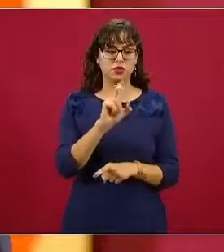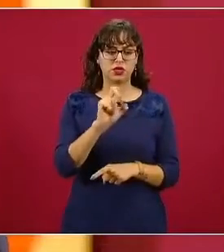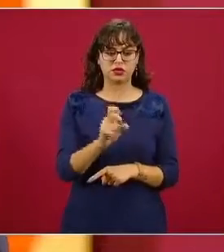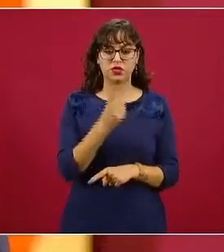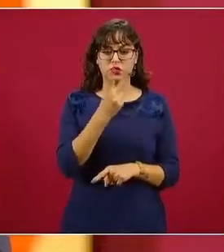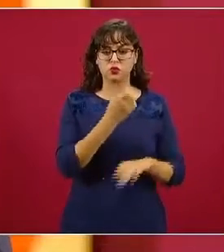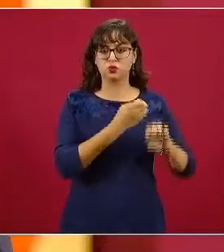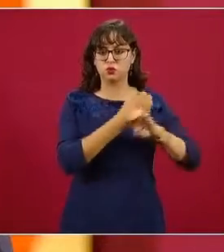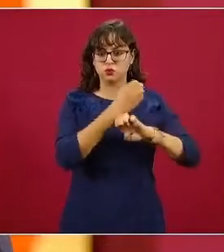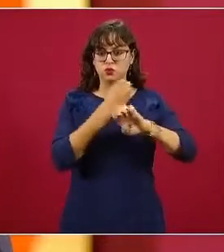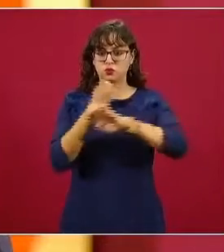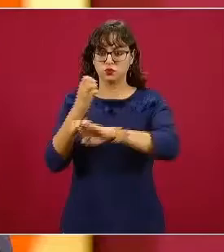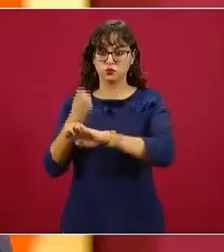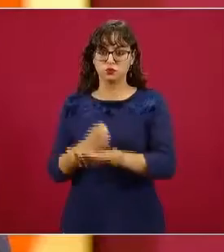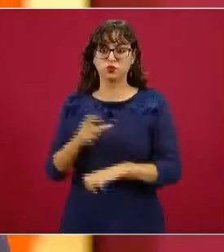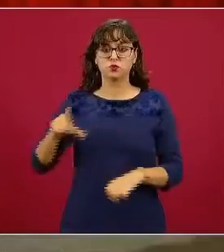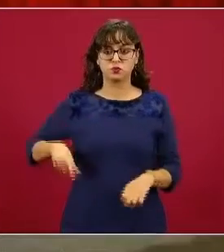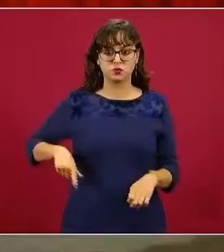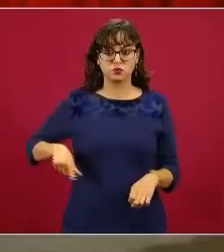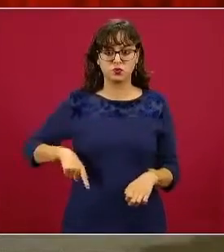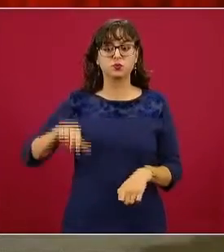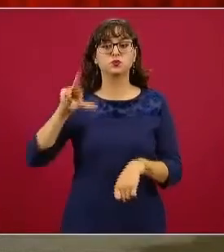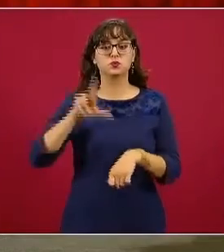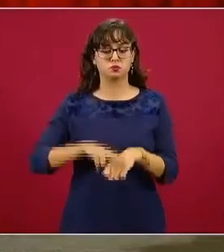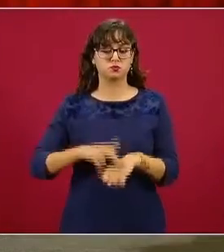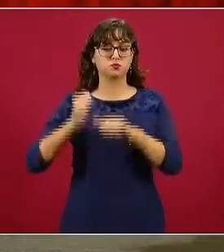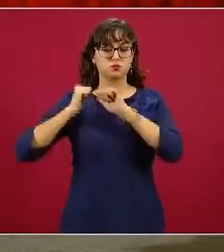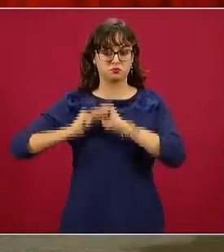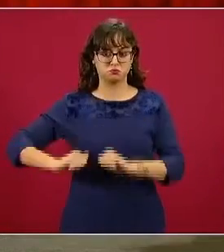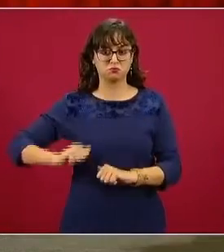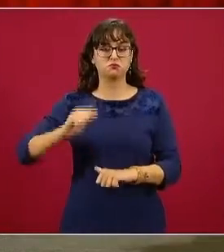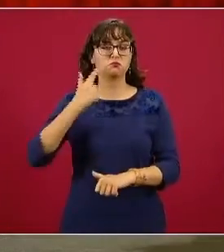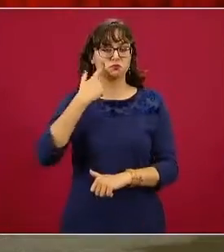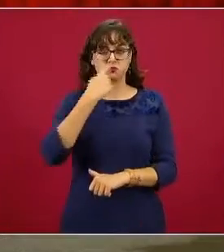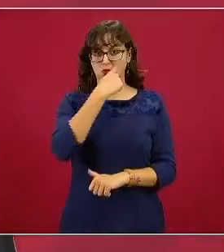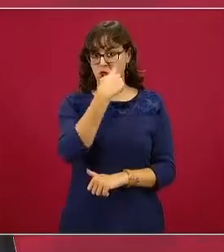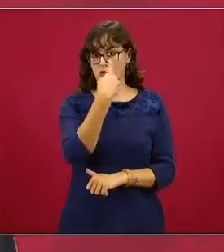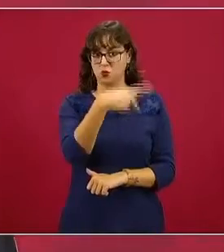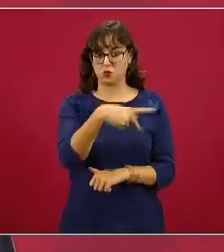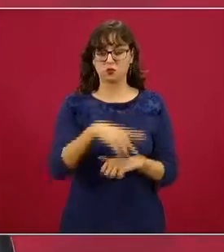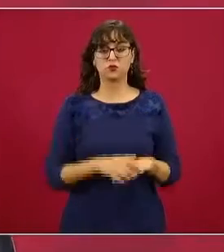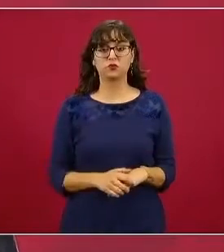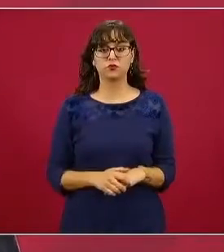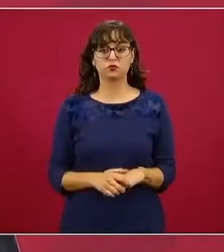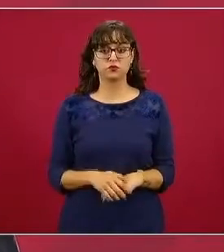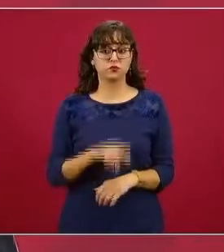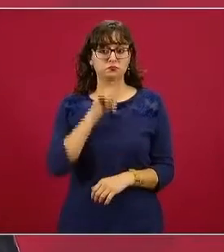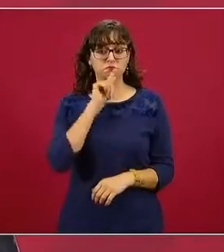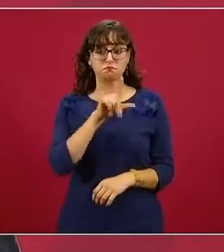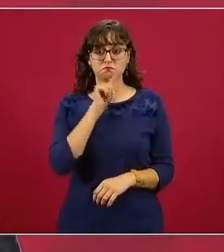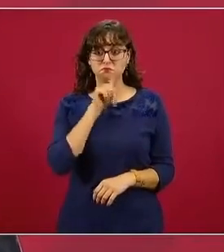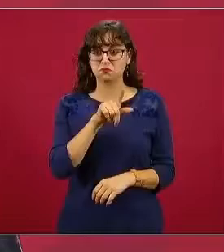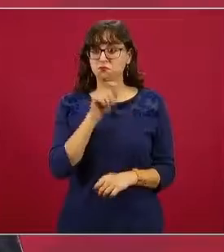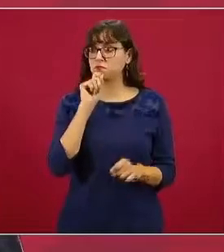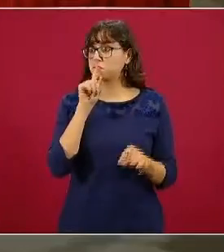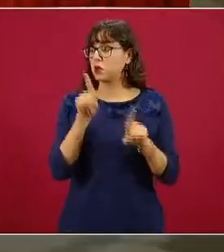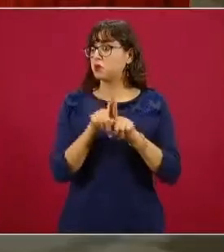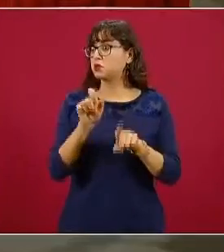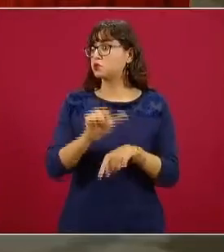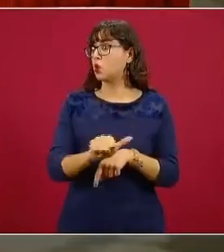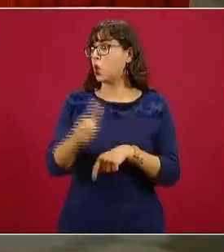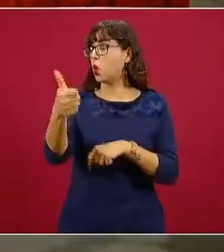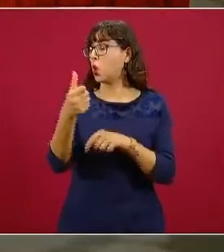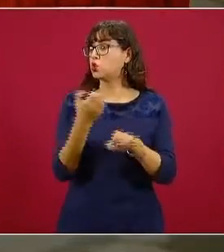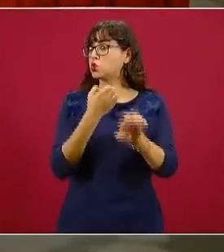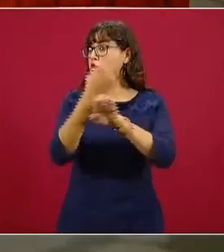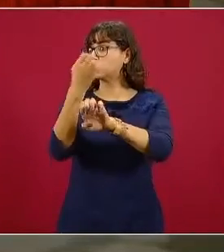federativas cuyos gobernadores son autoridades sanitarias. Jalisco está haciendo lo mismo que están haciendo varias otras entidades